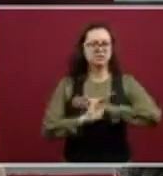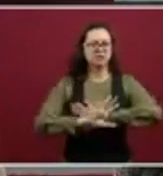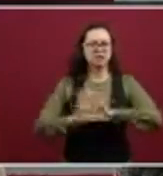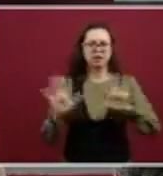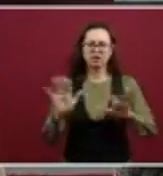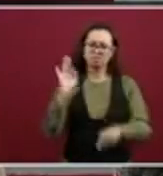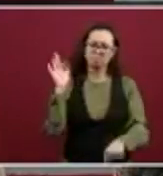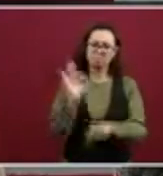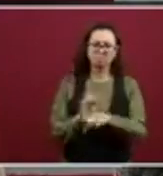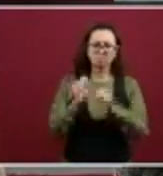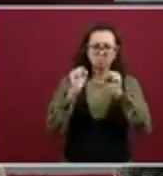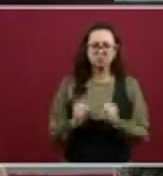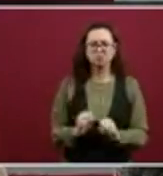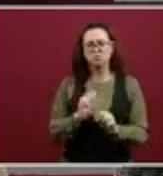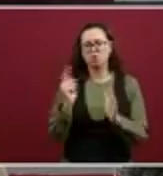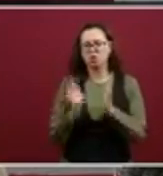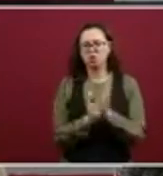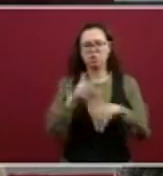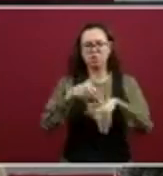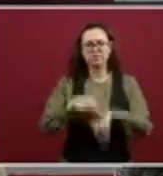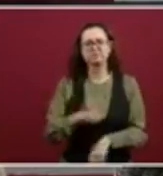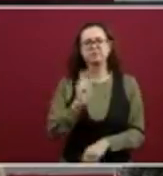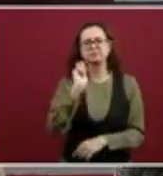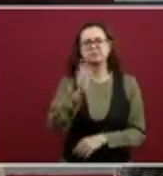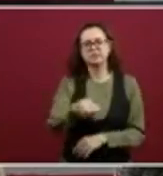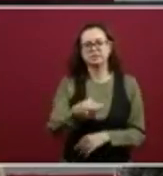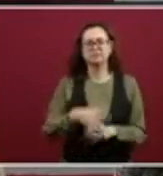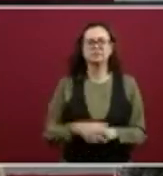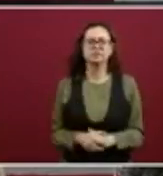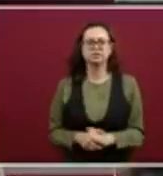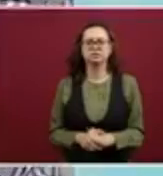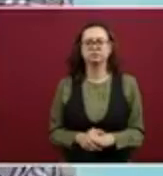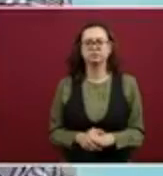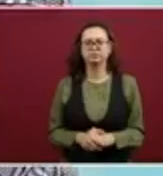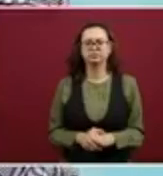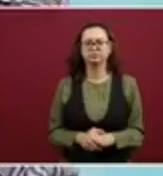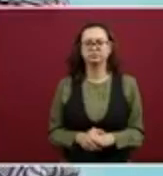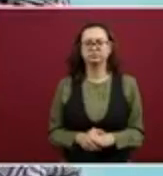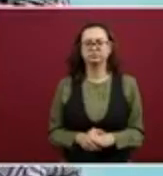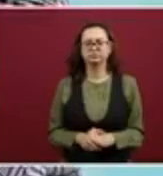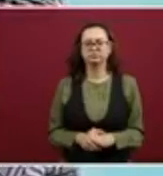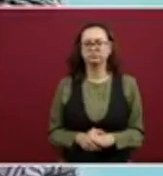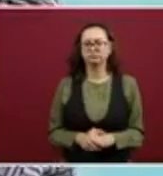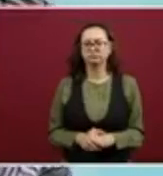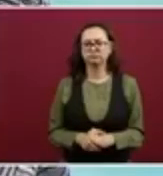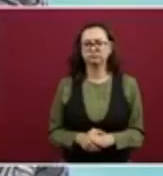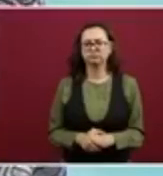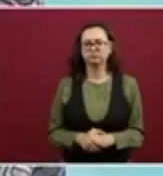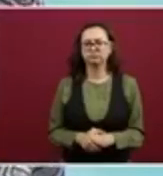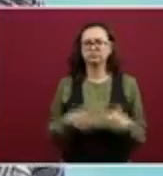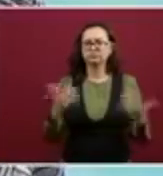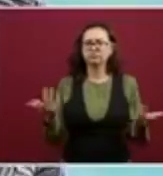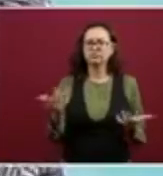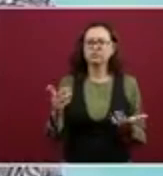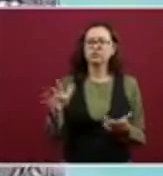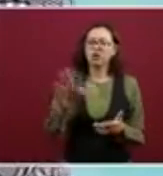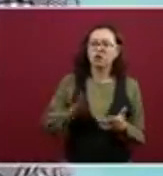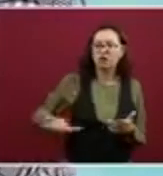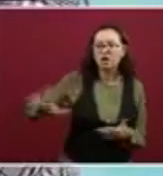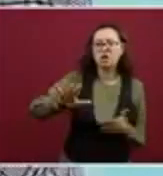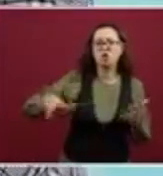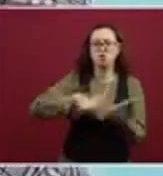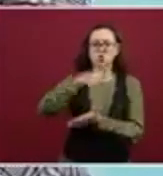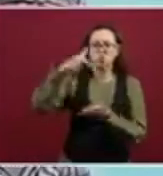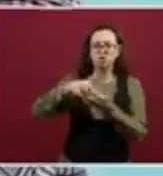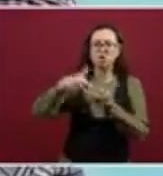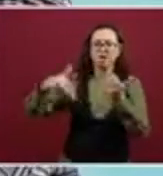jurídica. Entonces, por ejemplo, cuando se haya afectado o se trate de impedir que se afecte la situación de algún lugar o región del país,